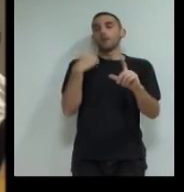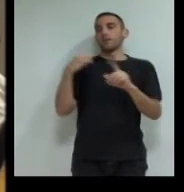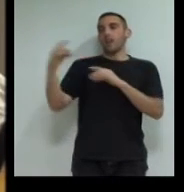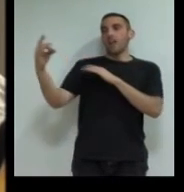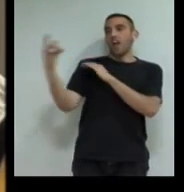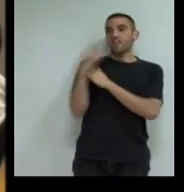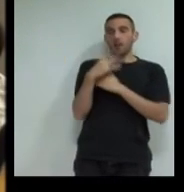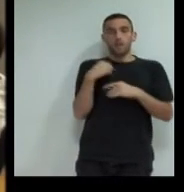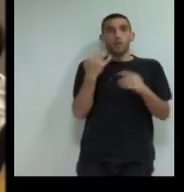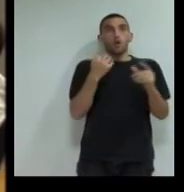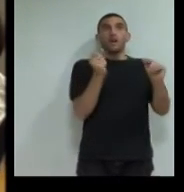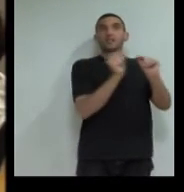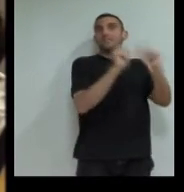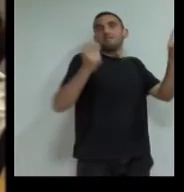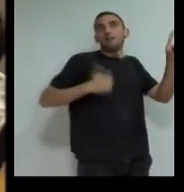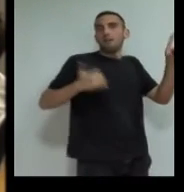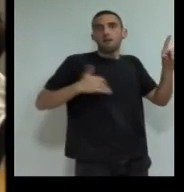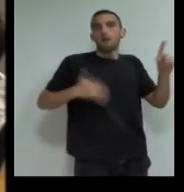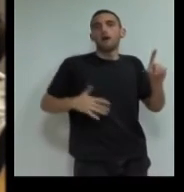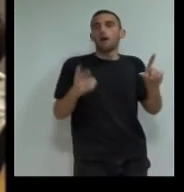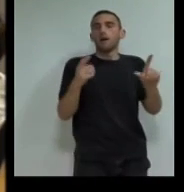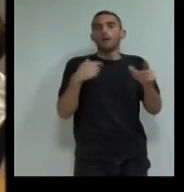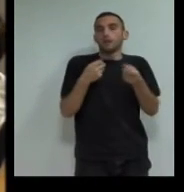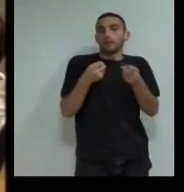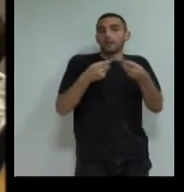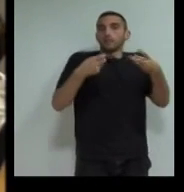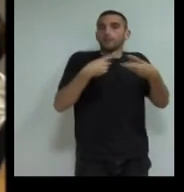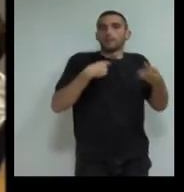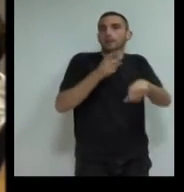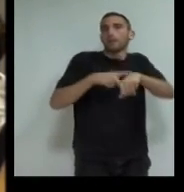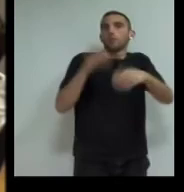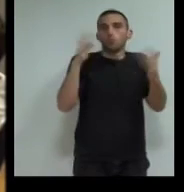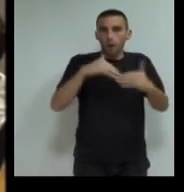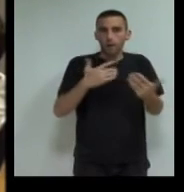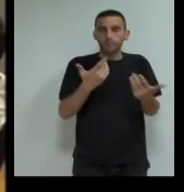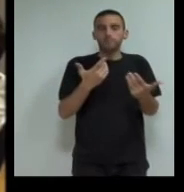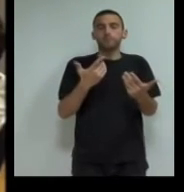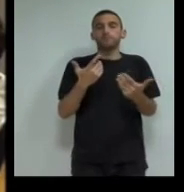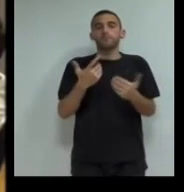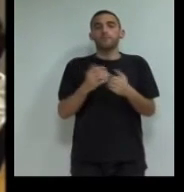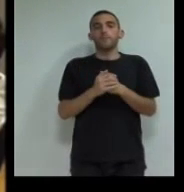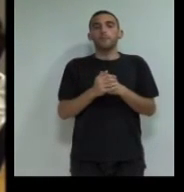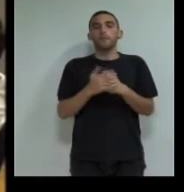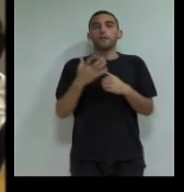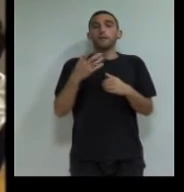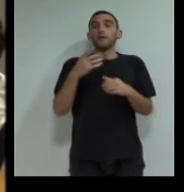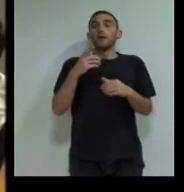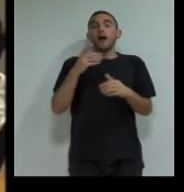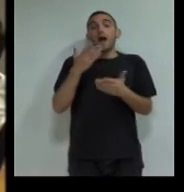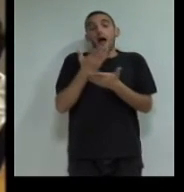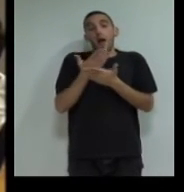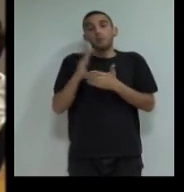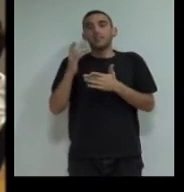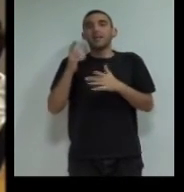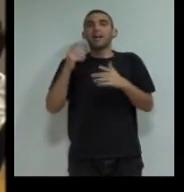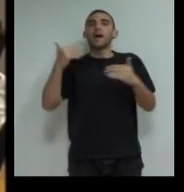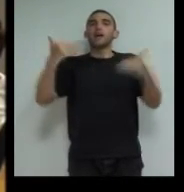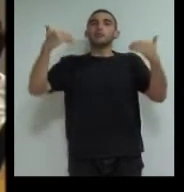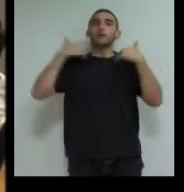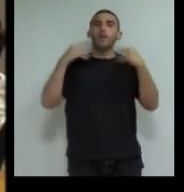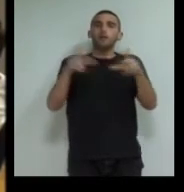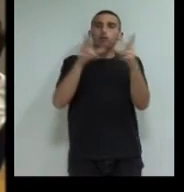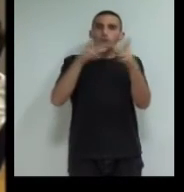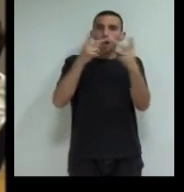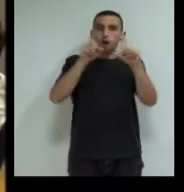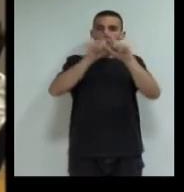trabajar con presión. Pero hay una cosa también, independientemente de esa sensibilización y de la responsabilidad social corporativa que, bueno, parece